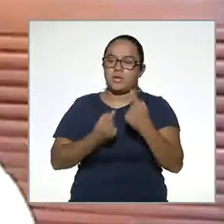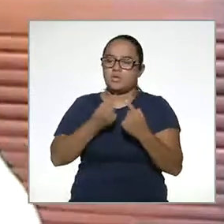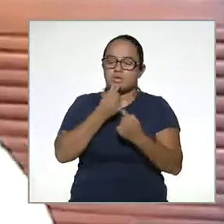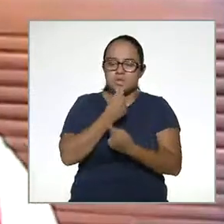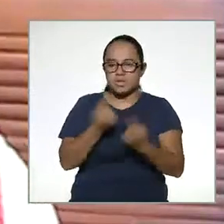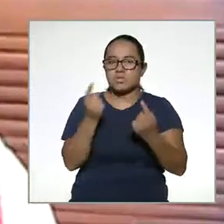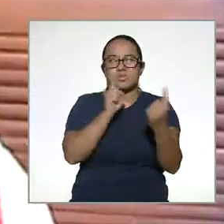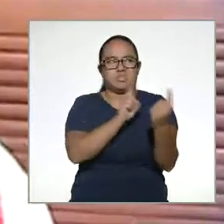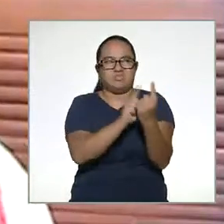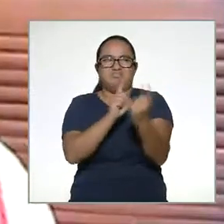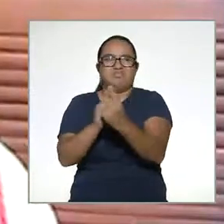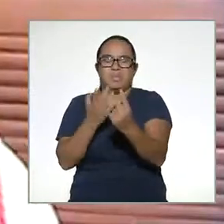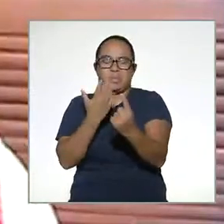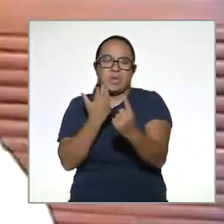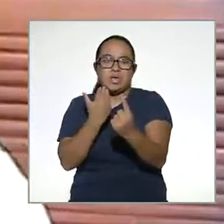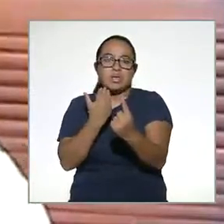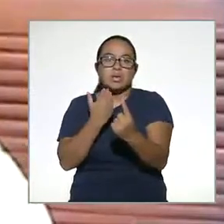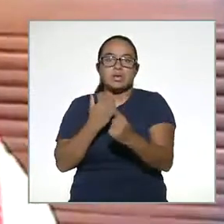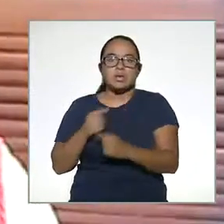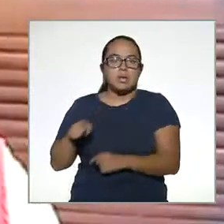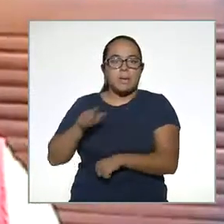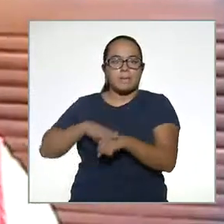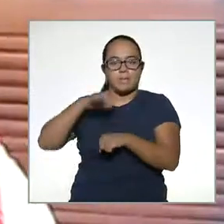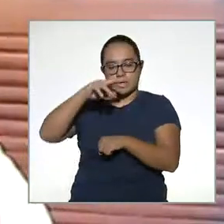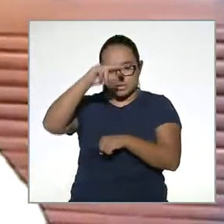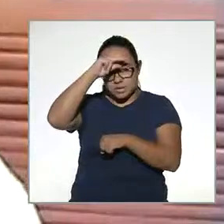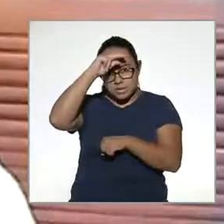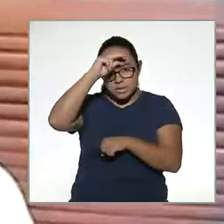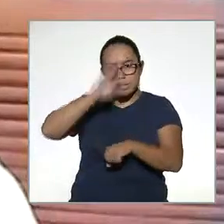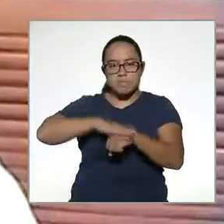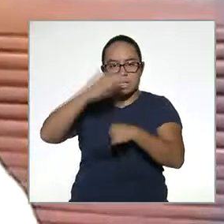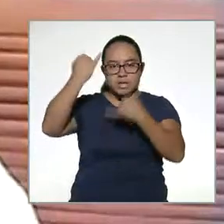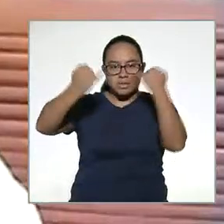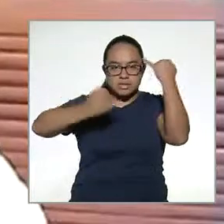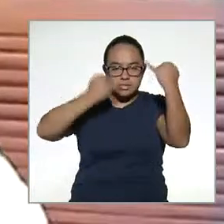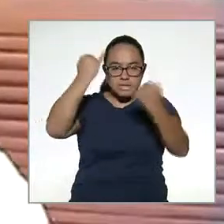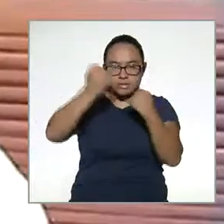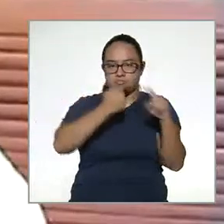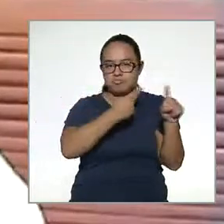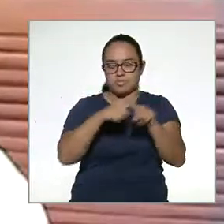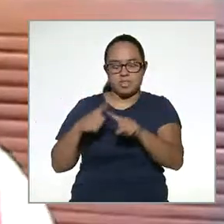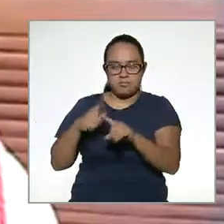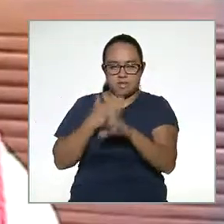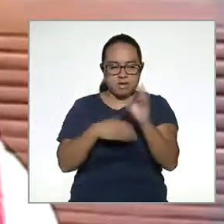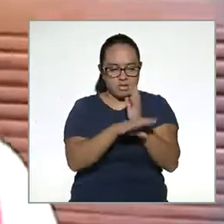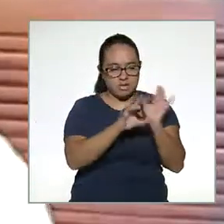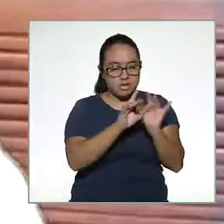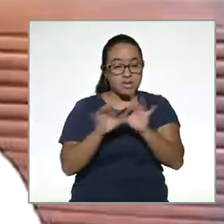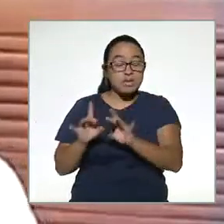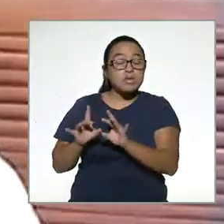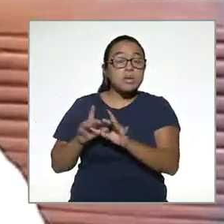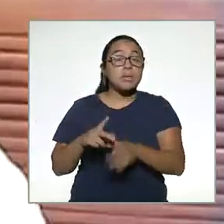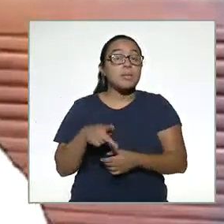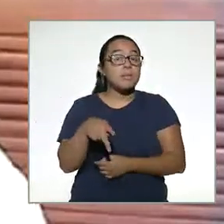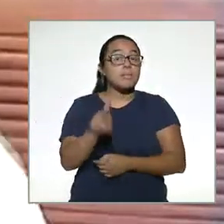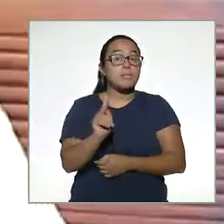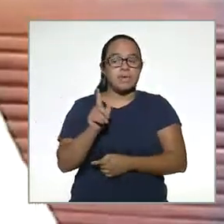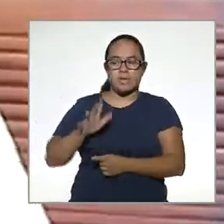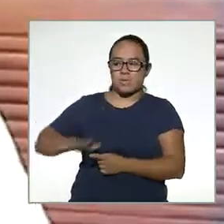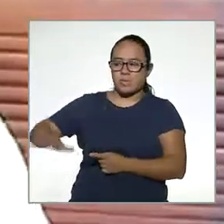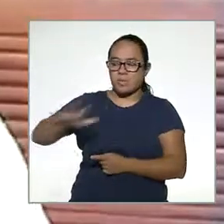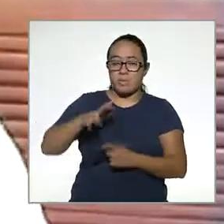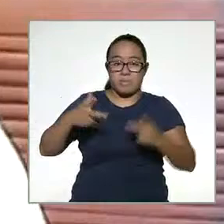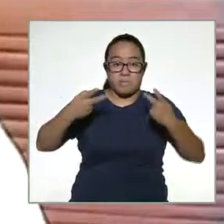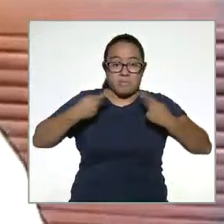niñas introvertidas suelen ser más inteligentes y más creativos en algunas situaciones, pero el tema es que la sociedad